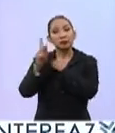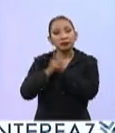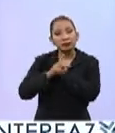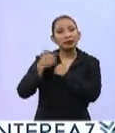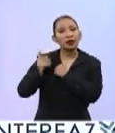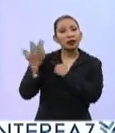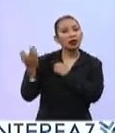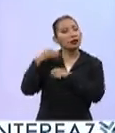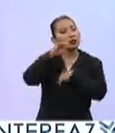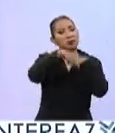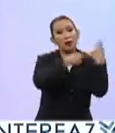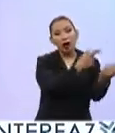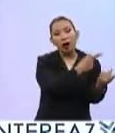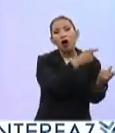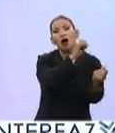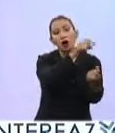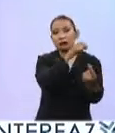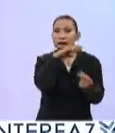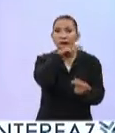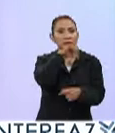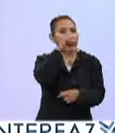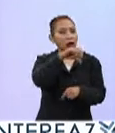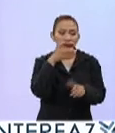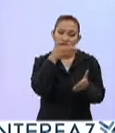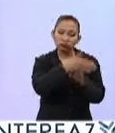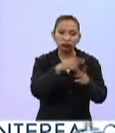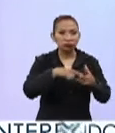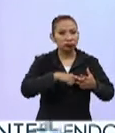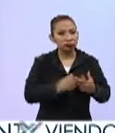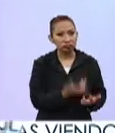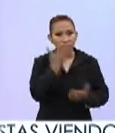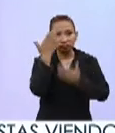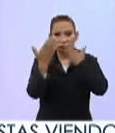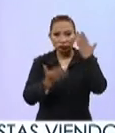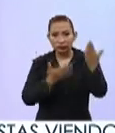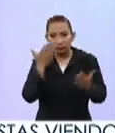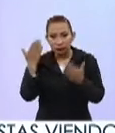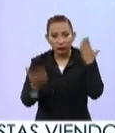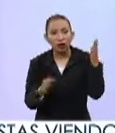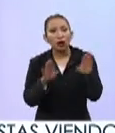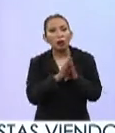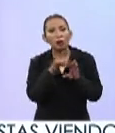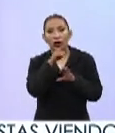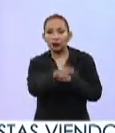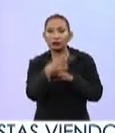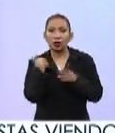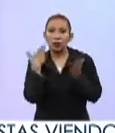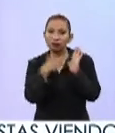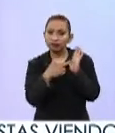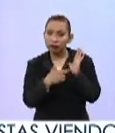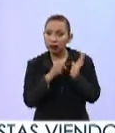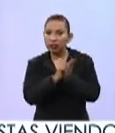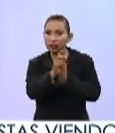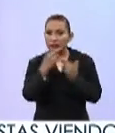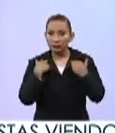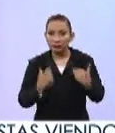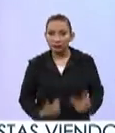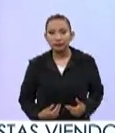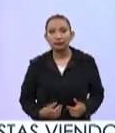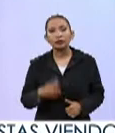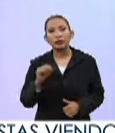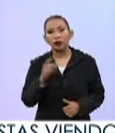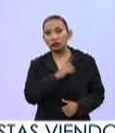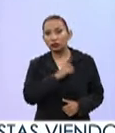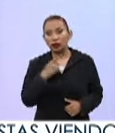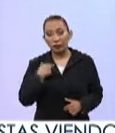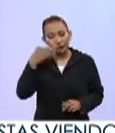de recepción, inmediatamente tomen el estudio como una de las condiciones y uno de los derechos humanos. No solo